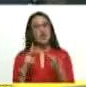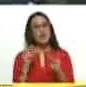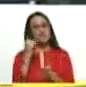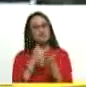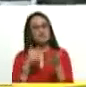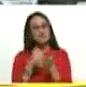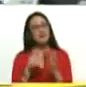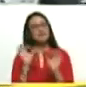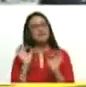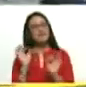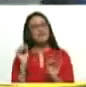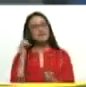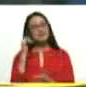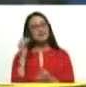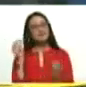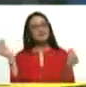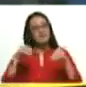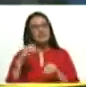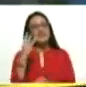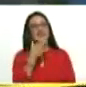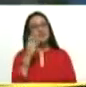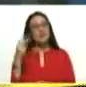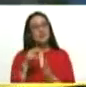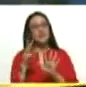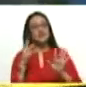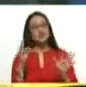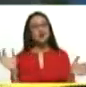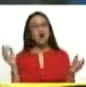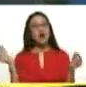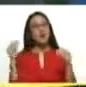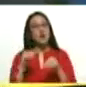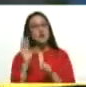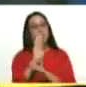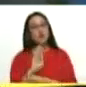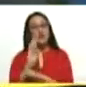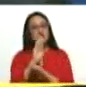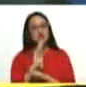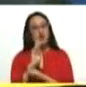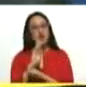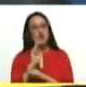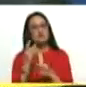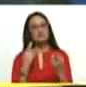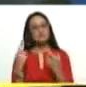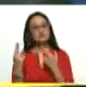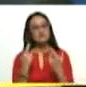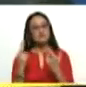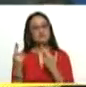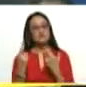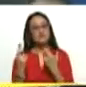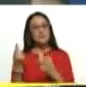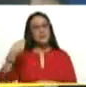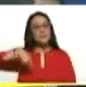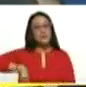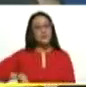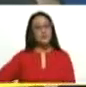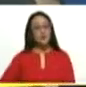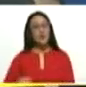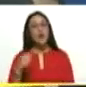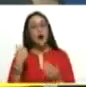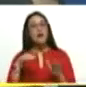suscrito el 3 de diciembre de 2018, junto al Acuerdo de Promoción y Protección Recíproca de Inversiones, hemos establecido un